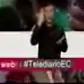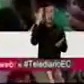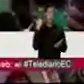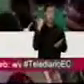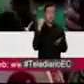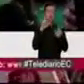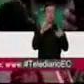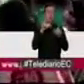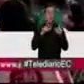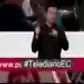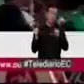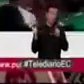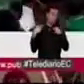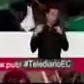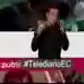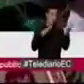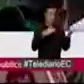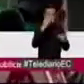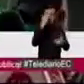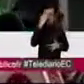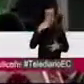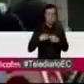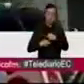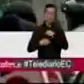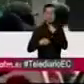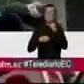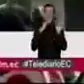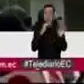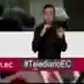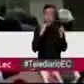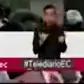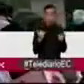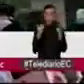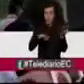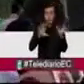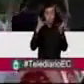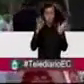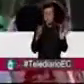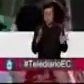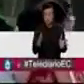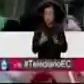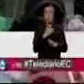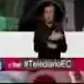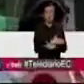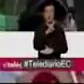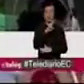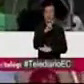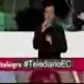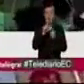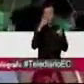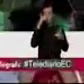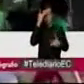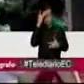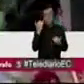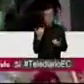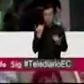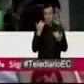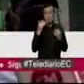hasta 8 personas diarias por COVID. Ahora hay días de cero, ¿no? Había más de 20 pacientes internados, quedan